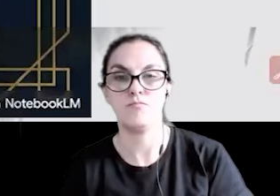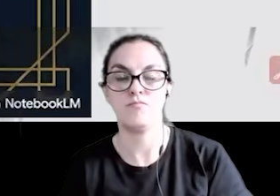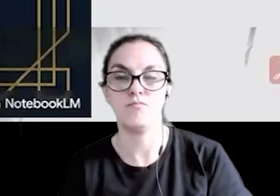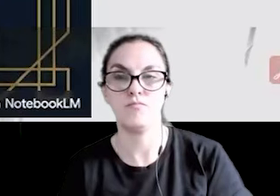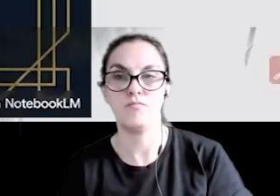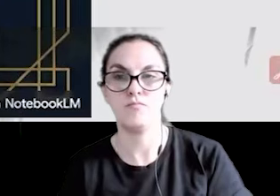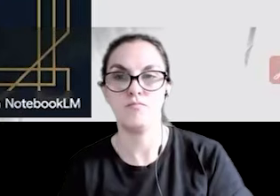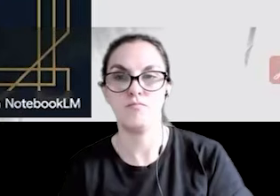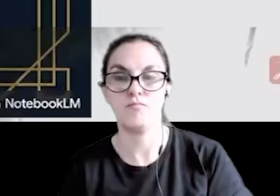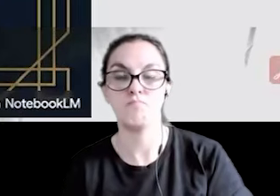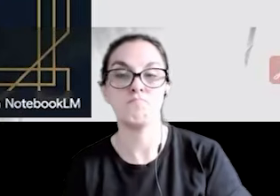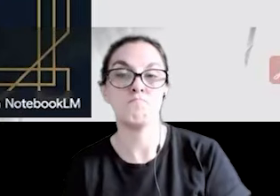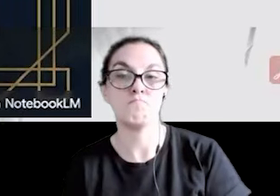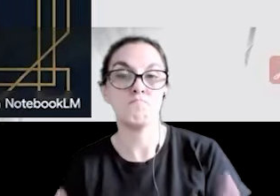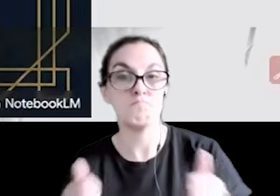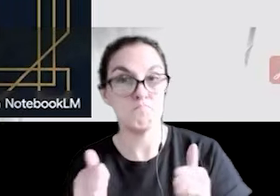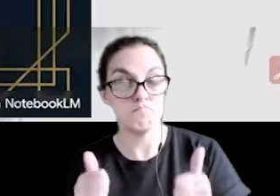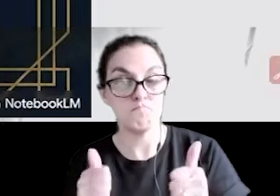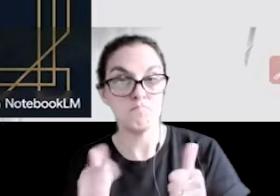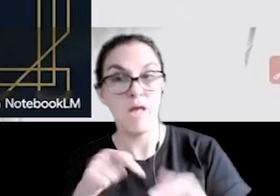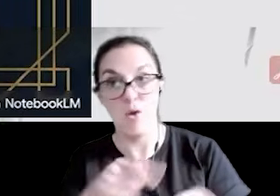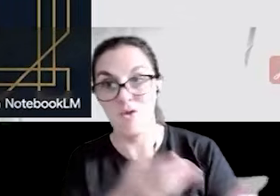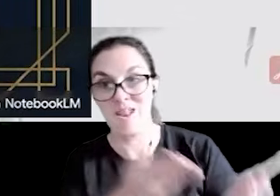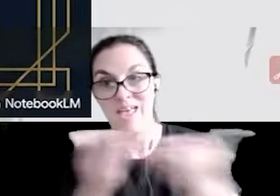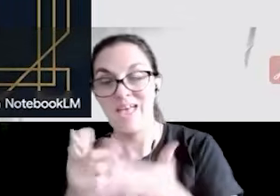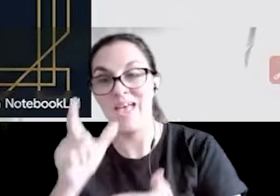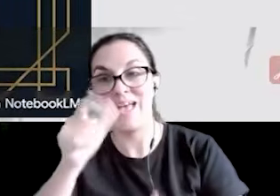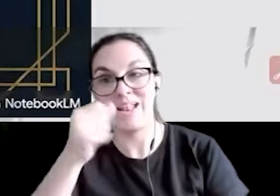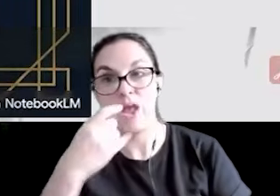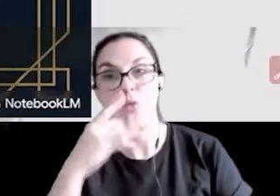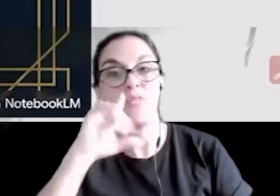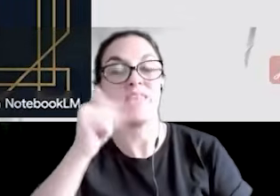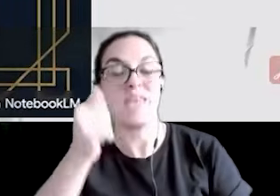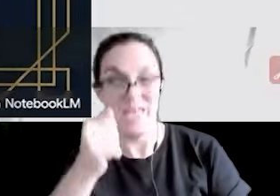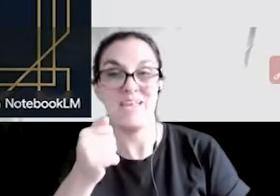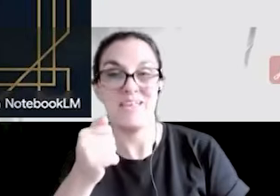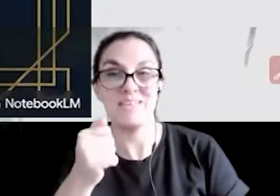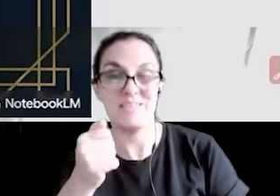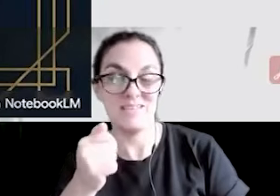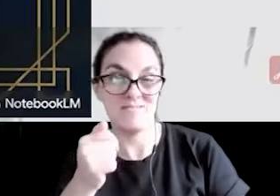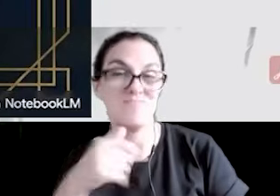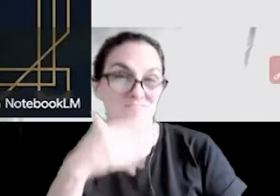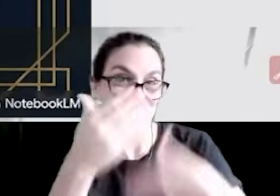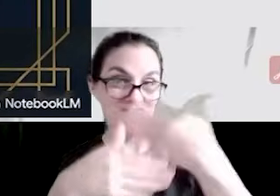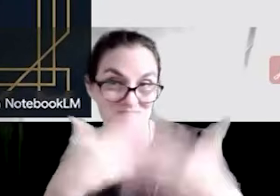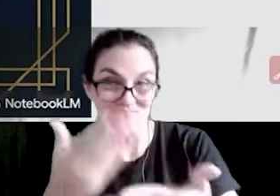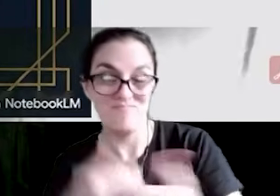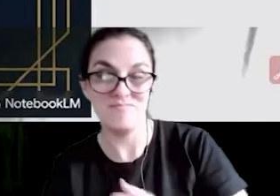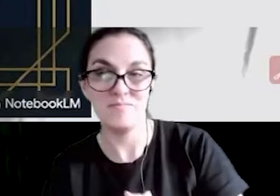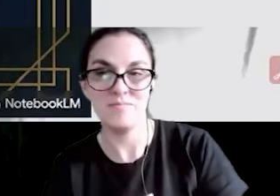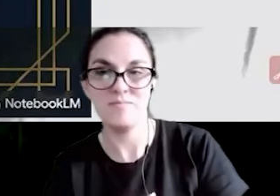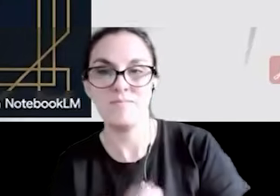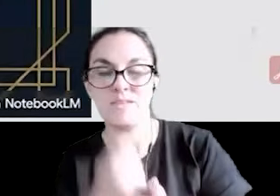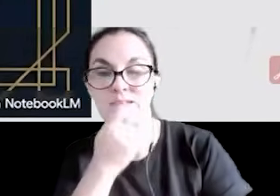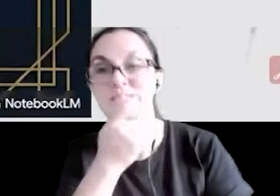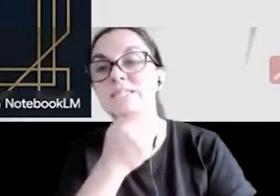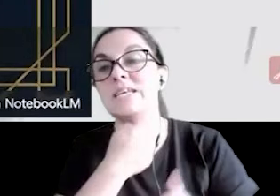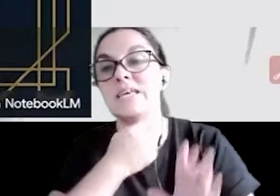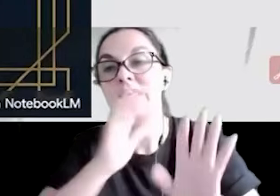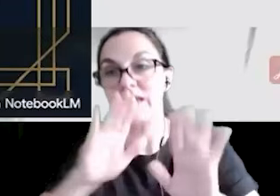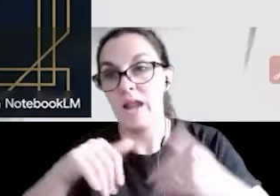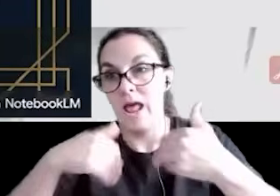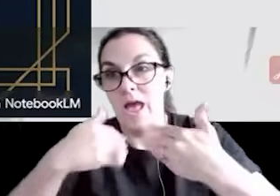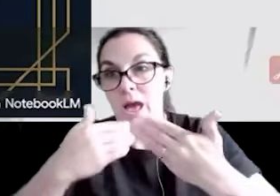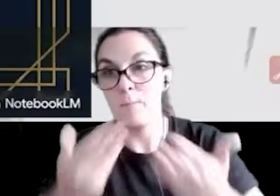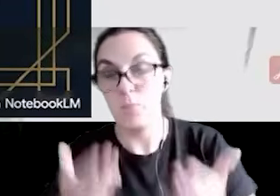Bueno, quería dejarle el espacio también a Claudia, que nos preparó el título primero. Si les parece, yo aprovecho, voy leyendo